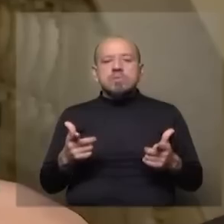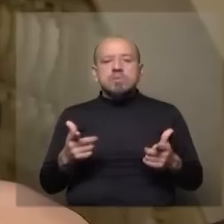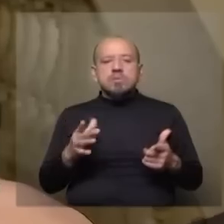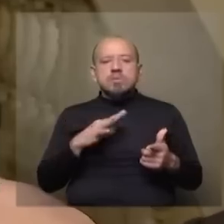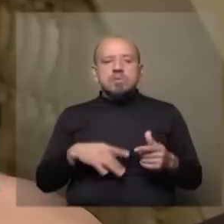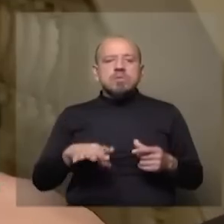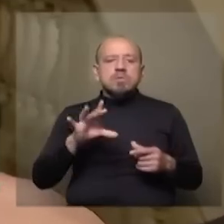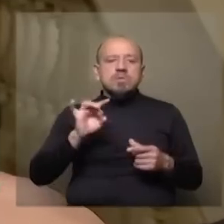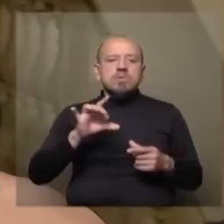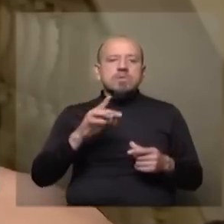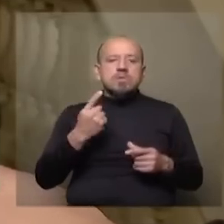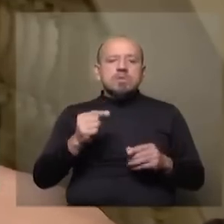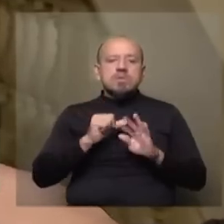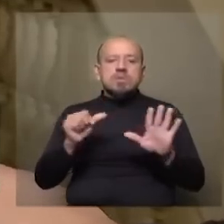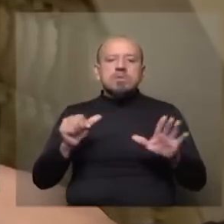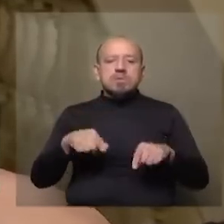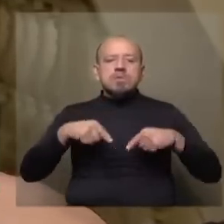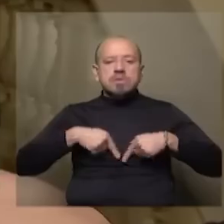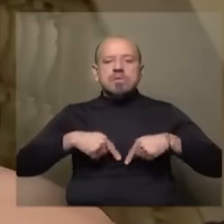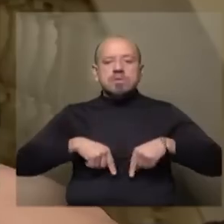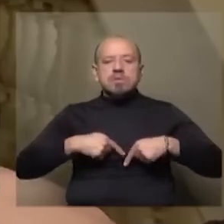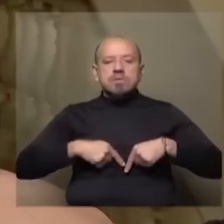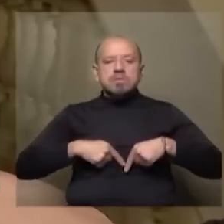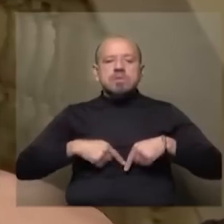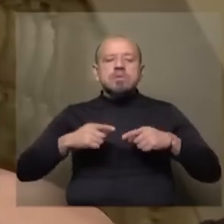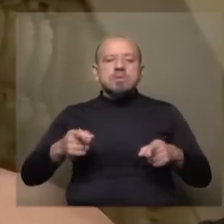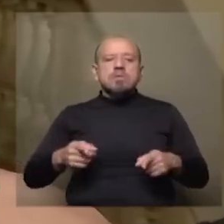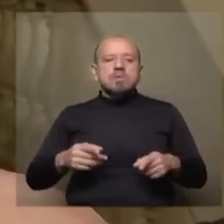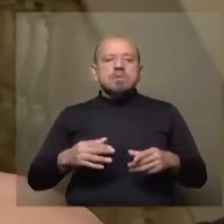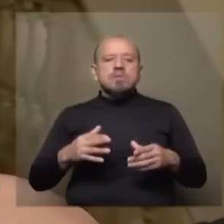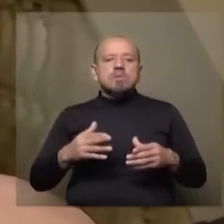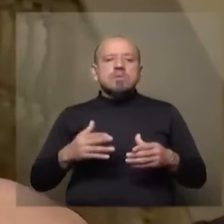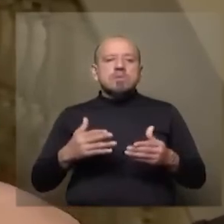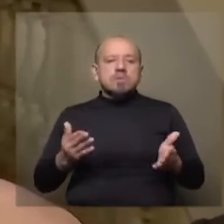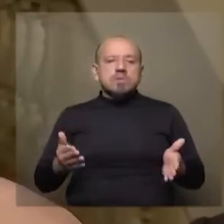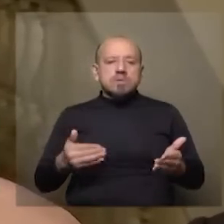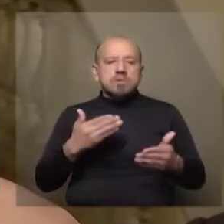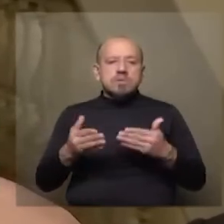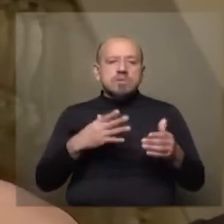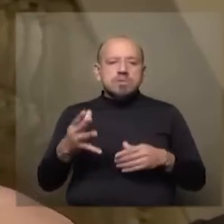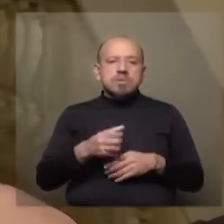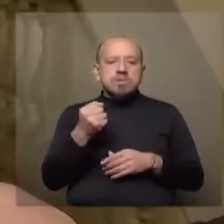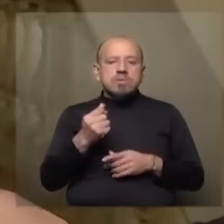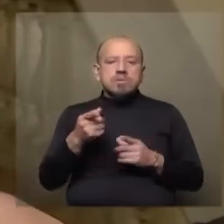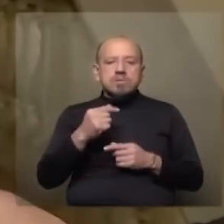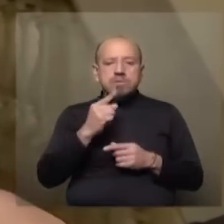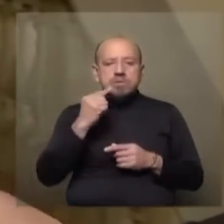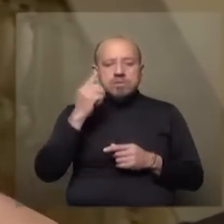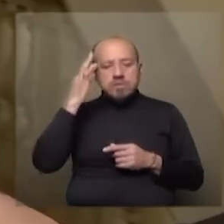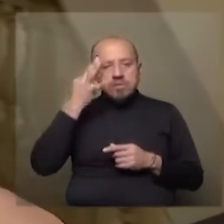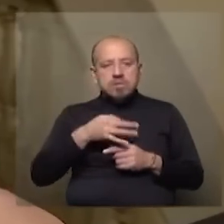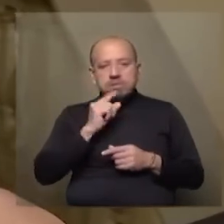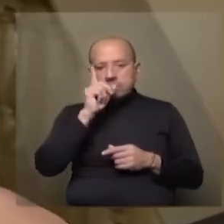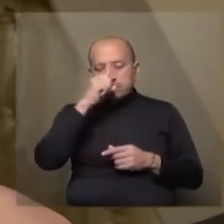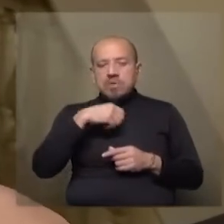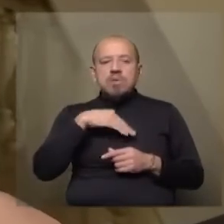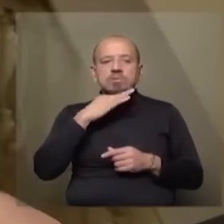15 16 intendencias que todo indica que no solo la vamos a mantener sino que probablemente recuperemos otra la realidad de montev camerones es muy